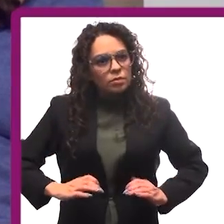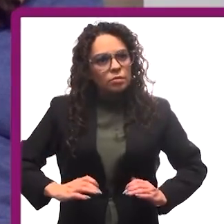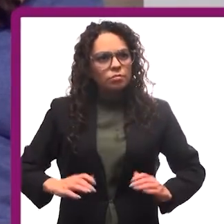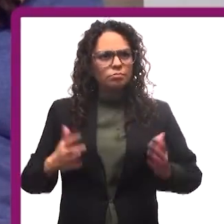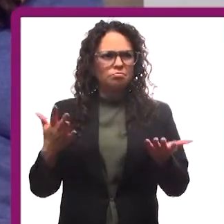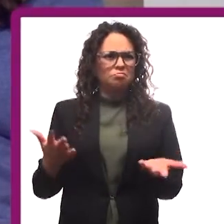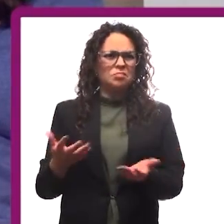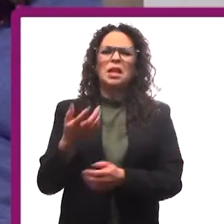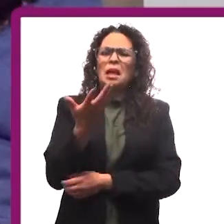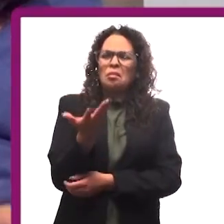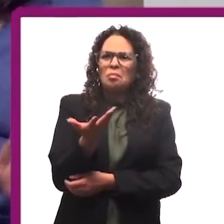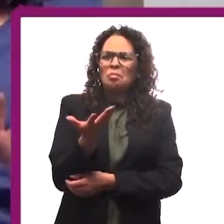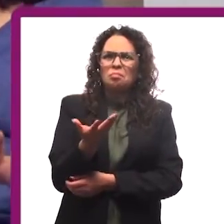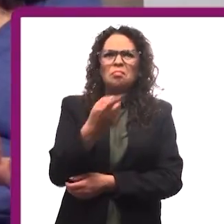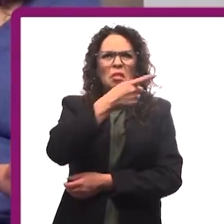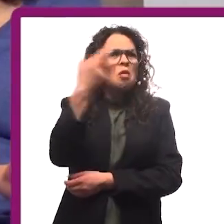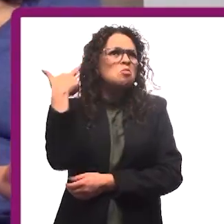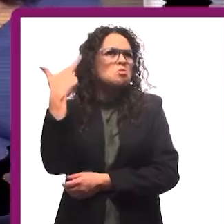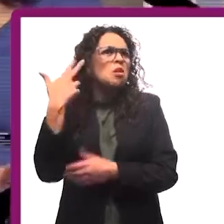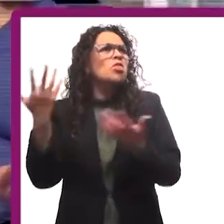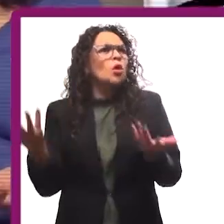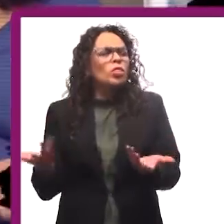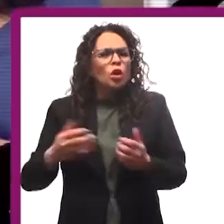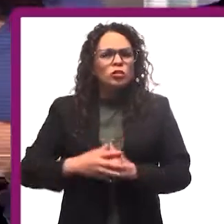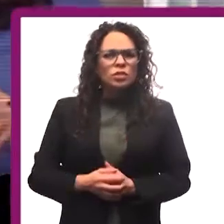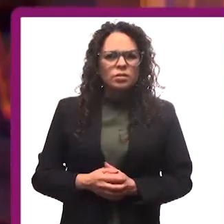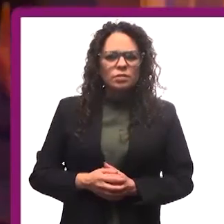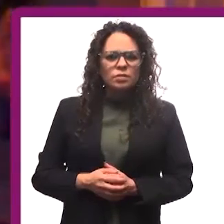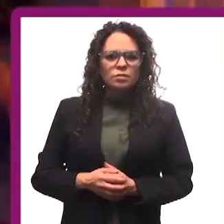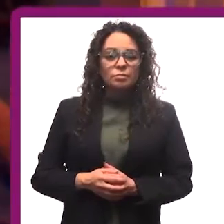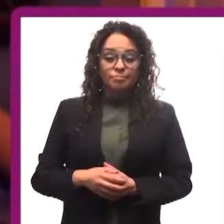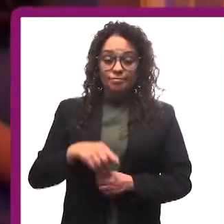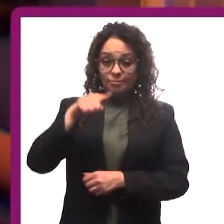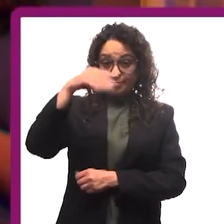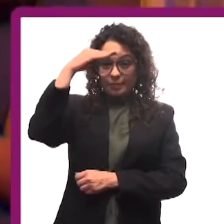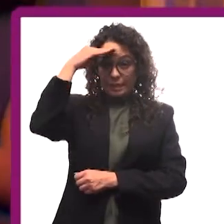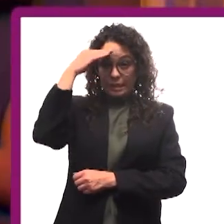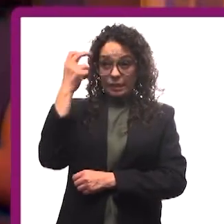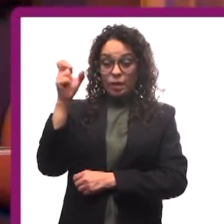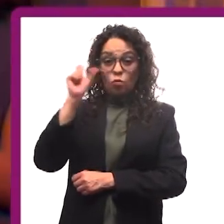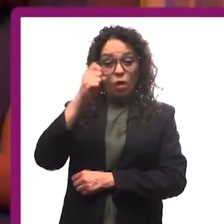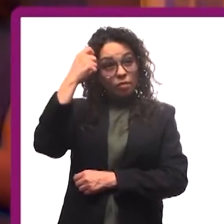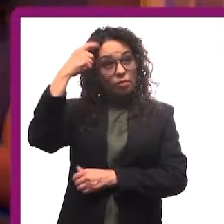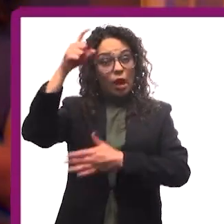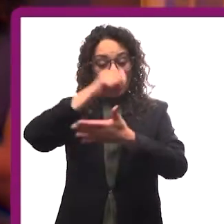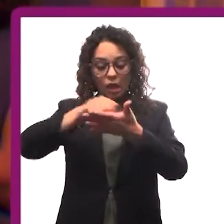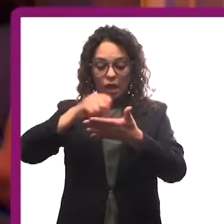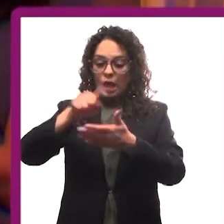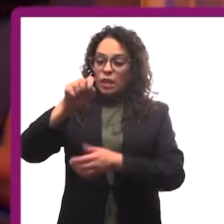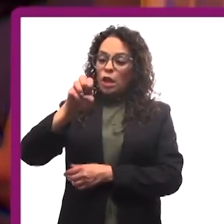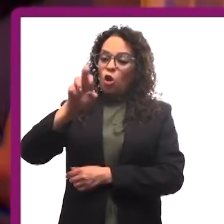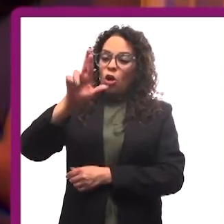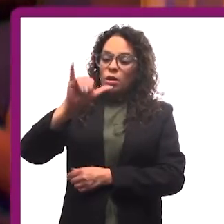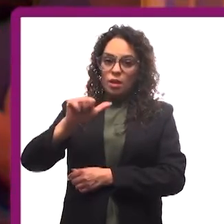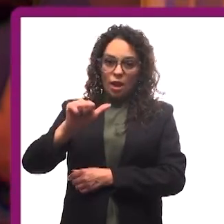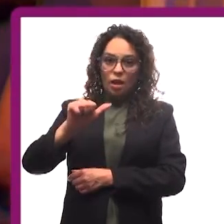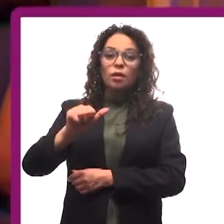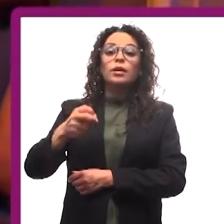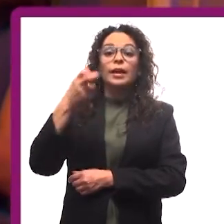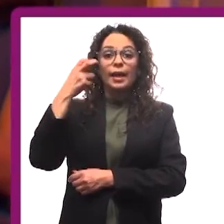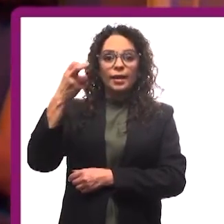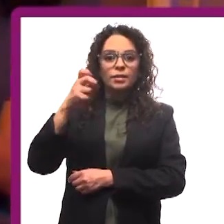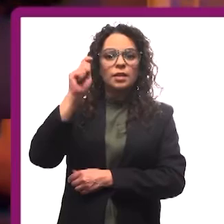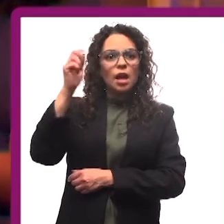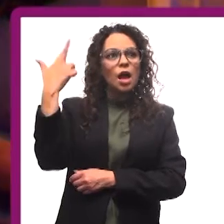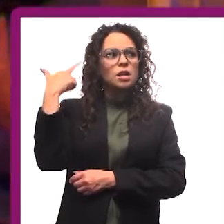ruido? Piensa en esto. Cuando esta teoría se creó, la señal de la TV y el radio eran